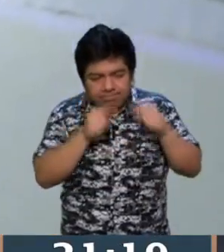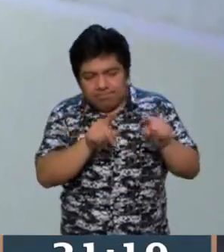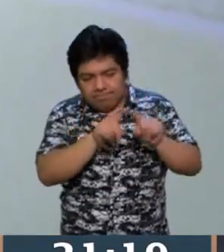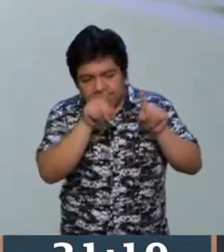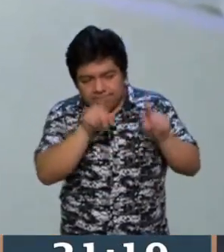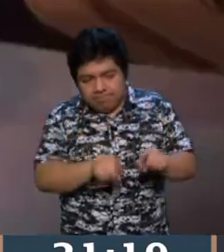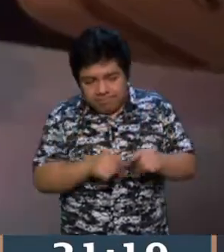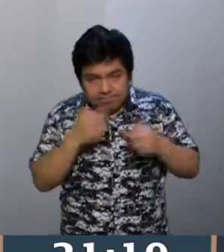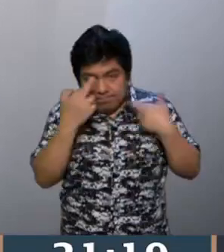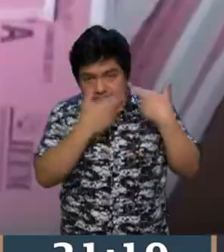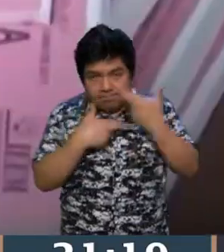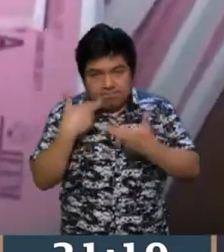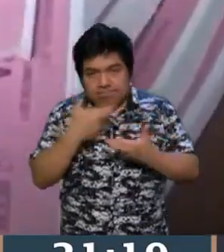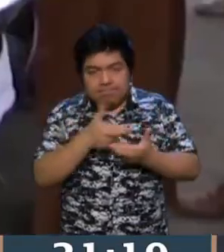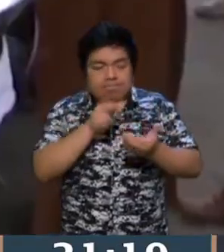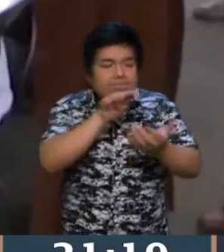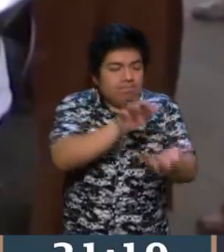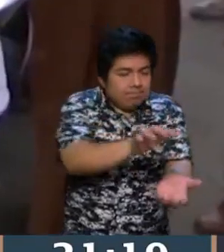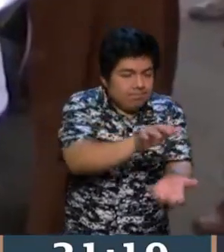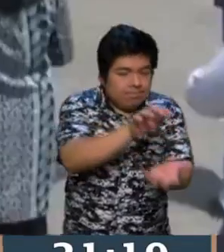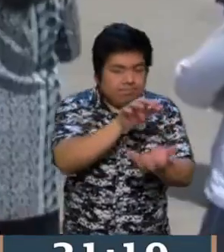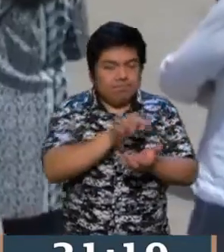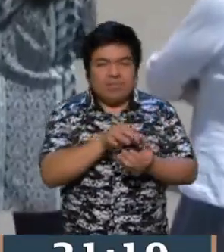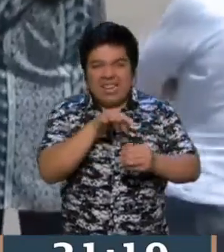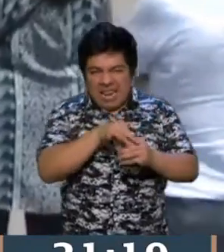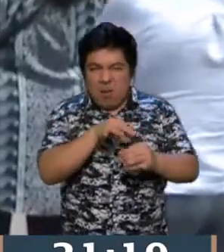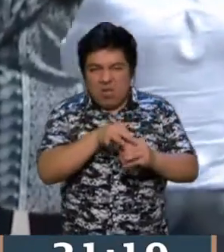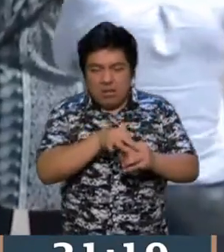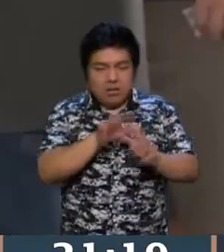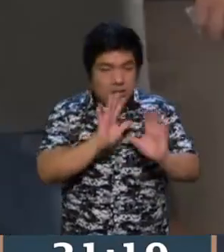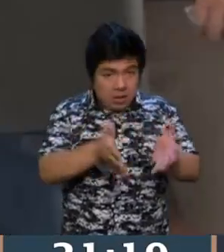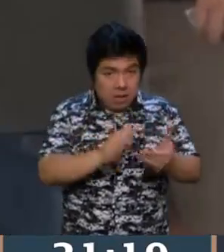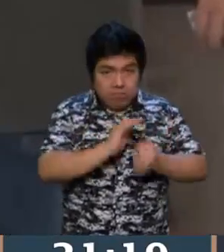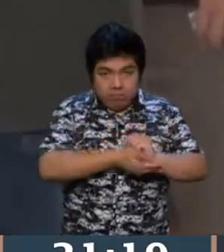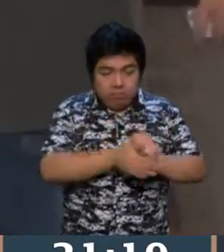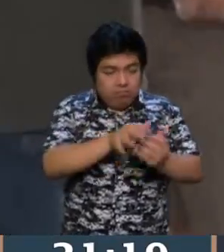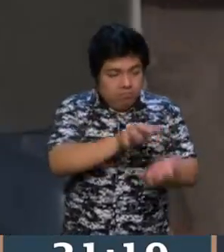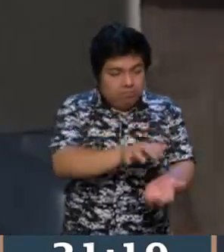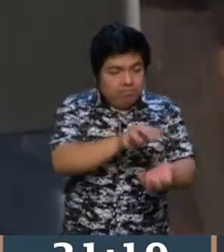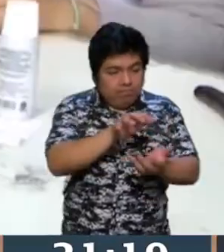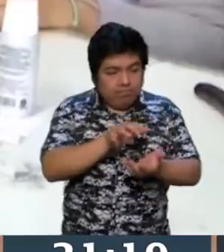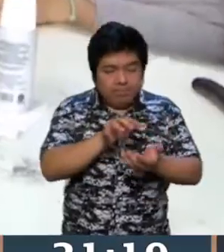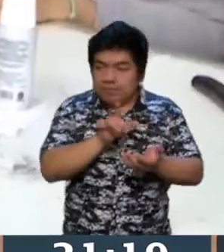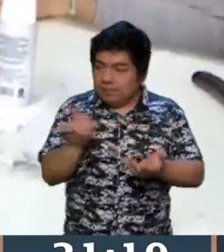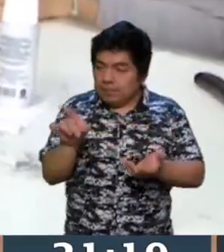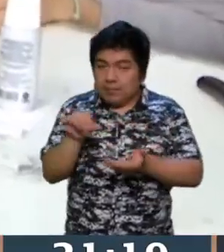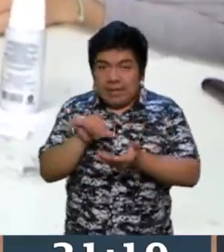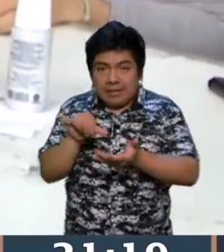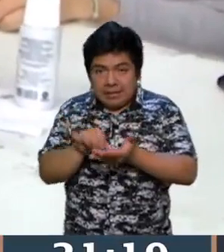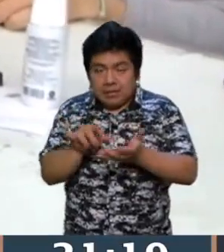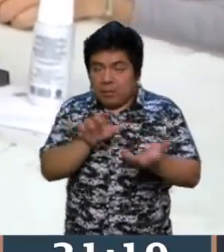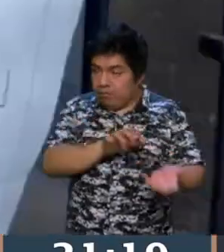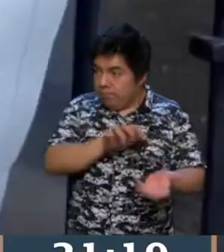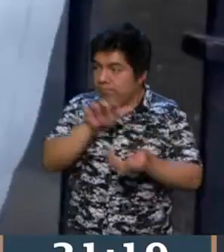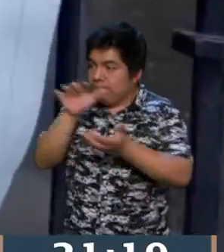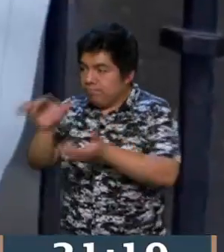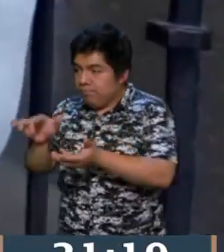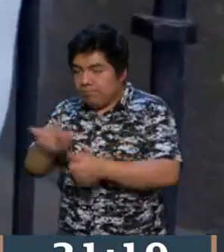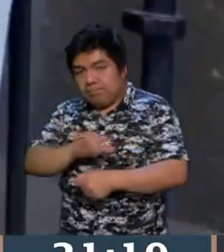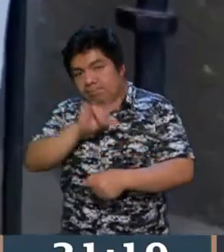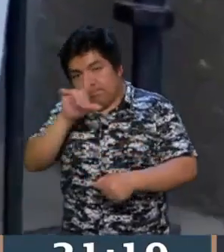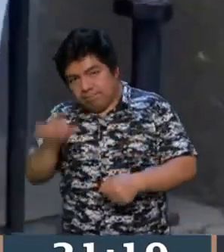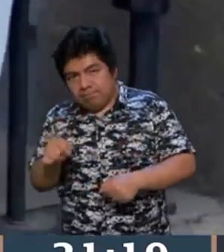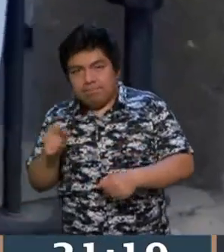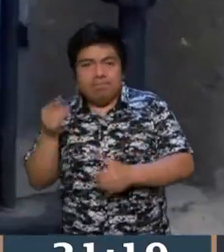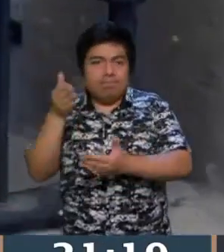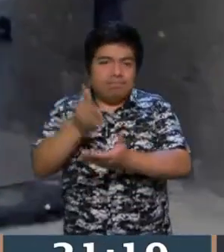casillas, el traslado ya final, después de la votación, a los centros de cómputo y finalmente a las áreas